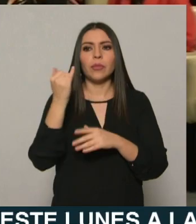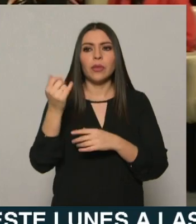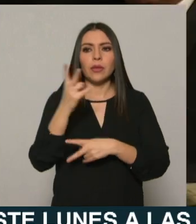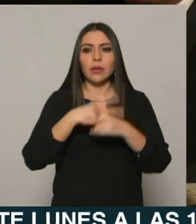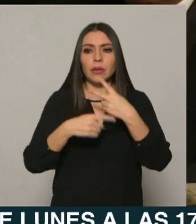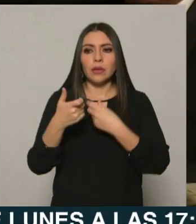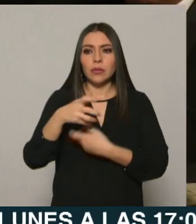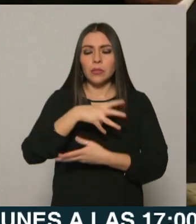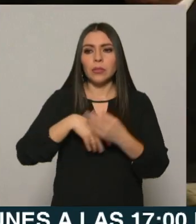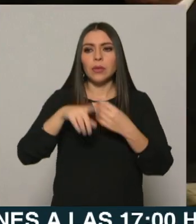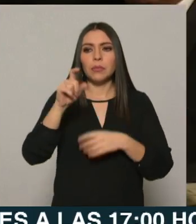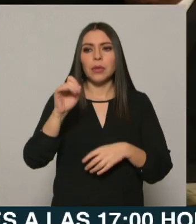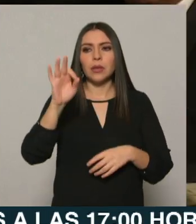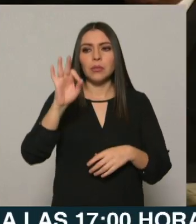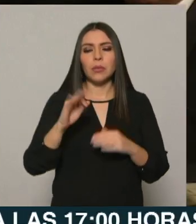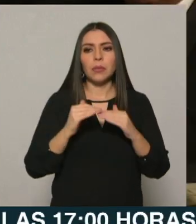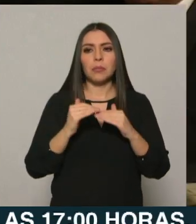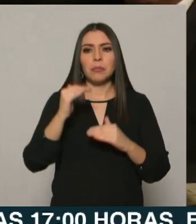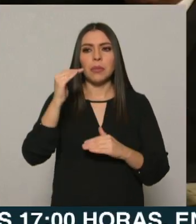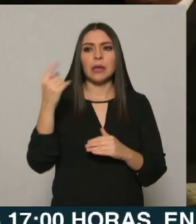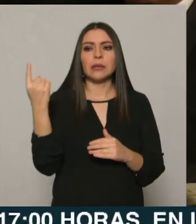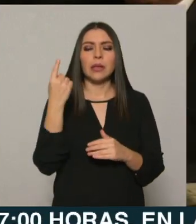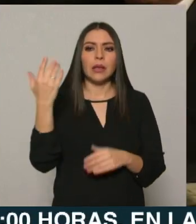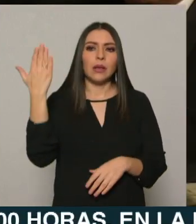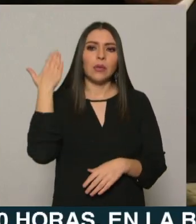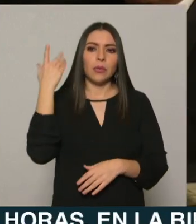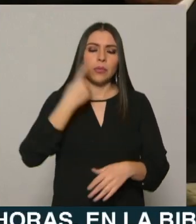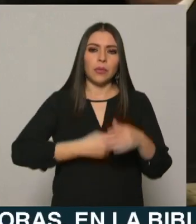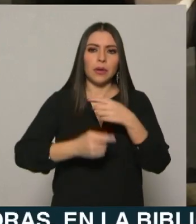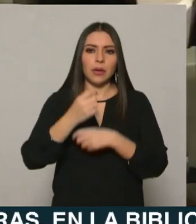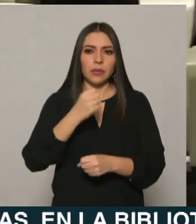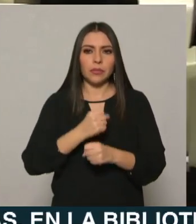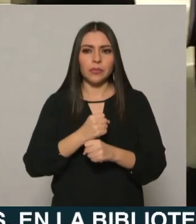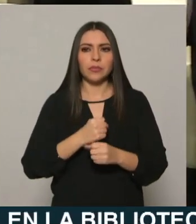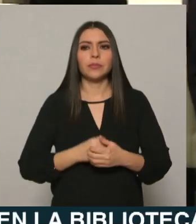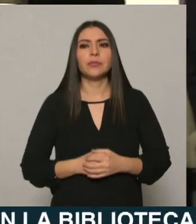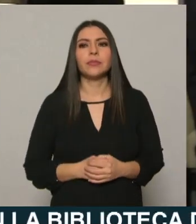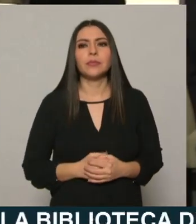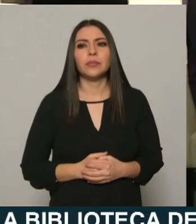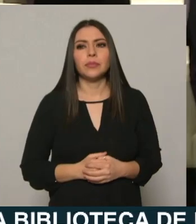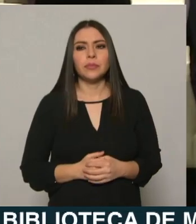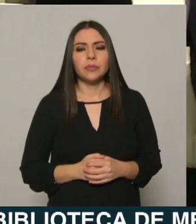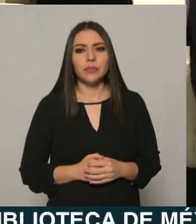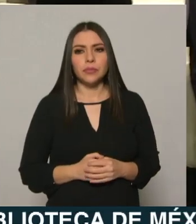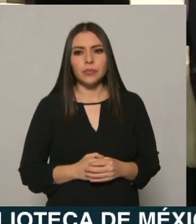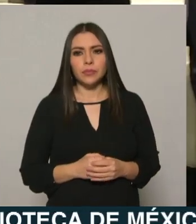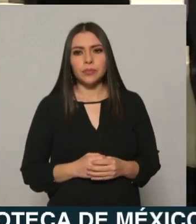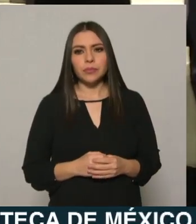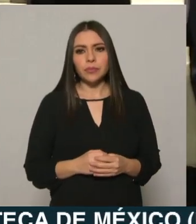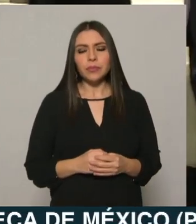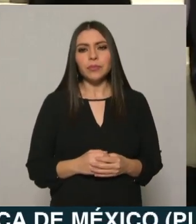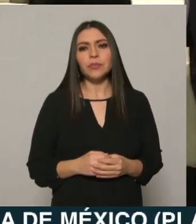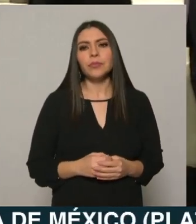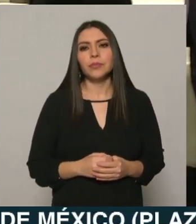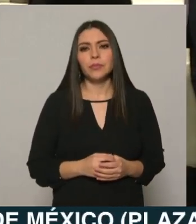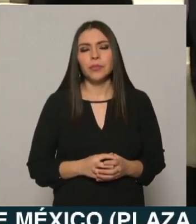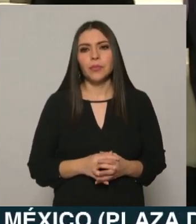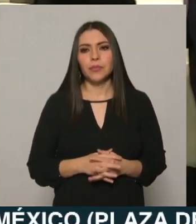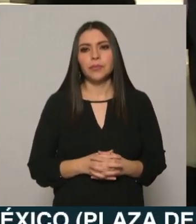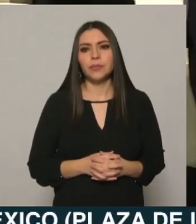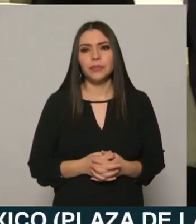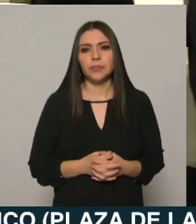que dejó fue 20% mayor respecto al año anterior. Con imágenes de Joel Arias, Mariana Sánchez, 21 Noticias.